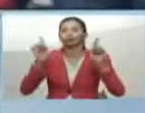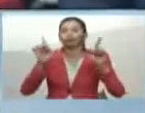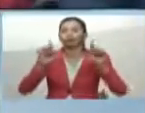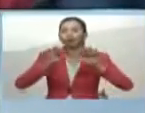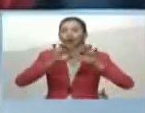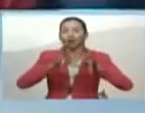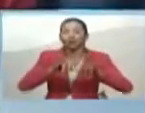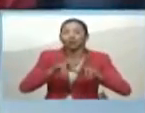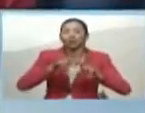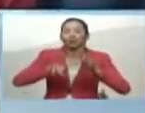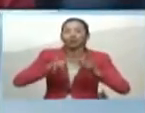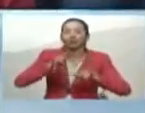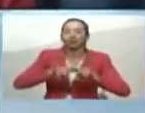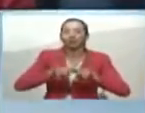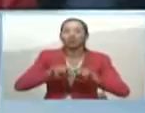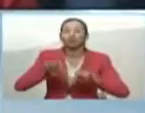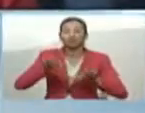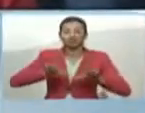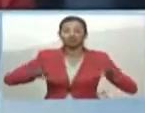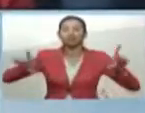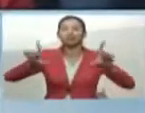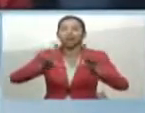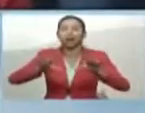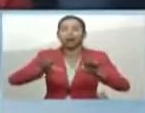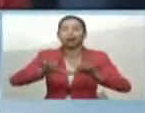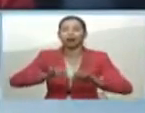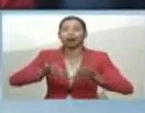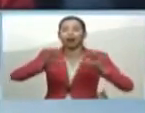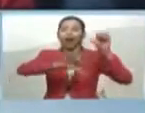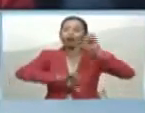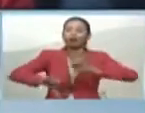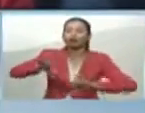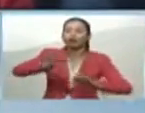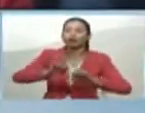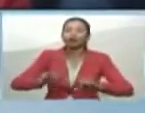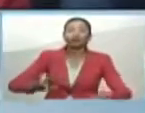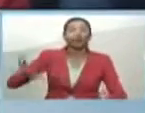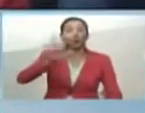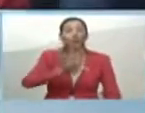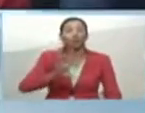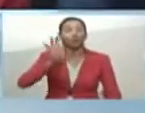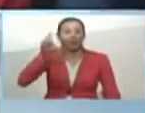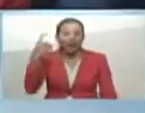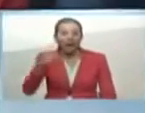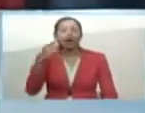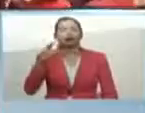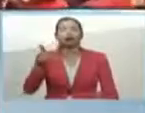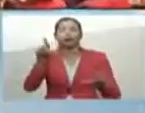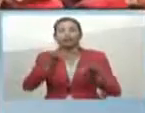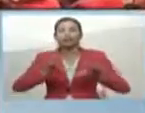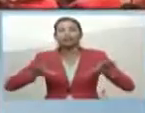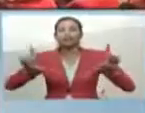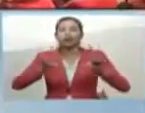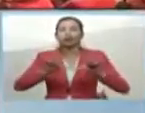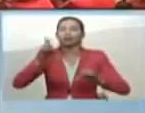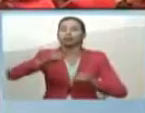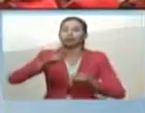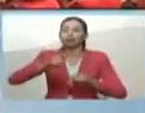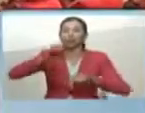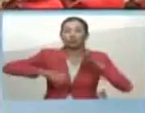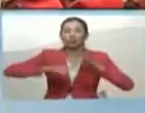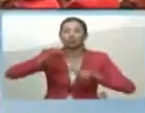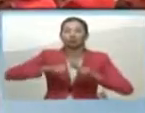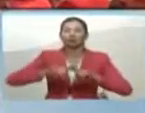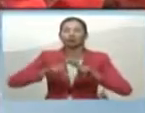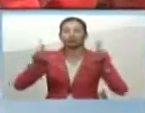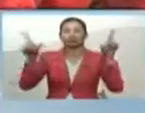feministas Comandante Hugo Chávez, creados en todo el país, pero que necesitan del recurso audiovisual